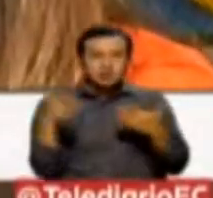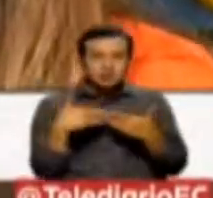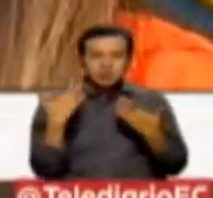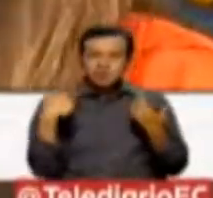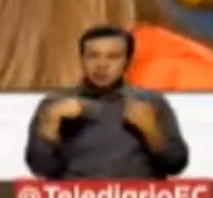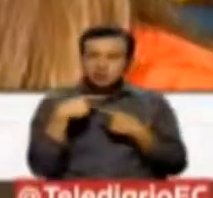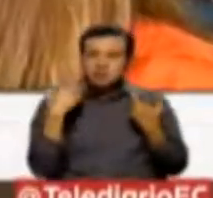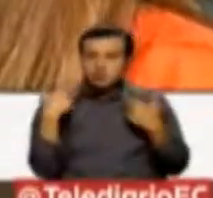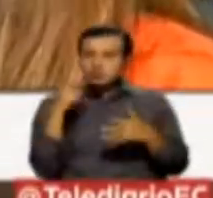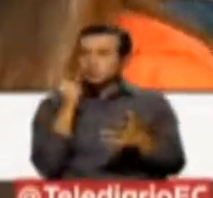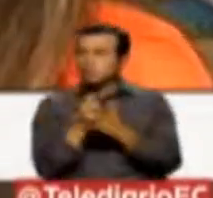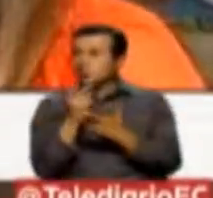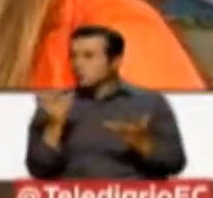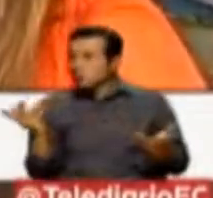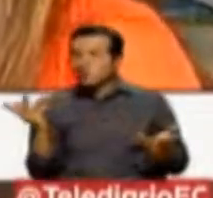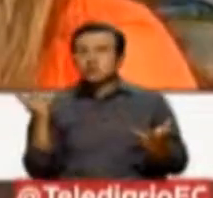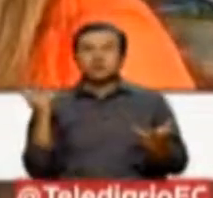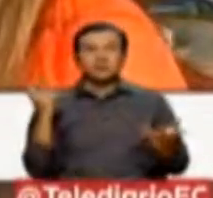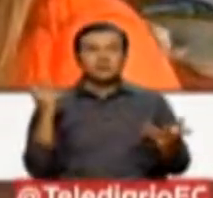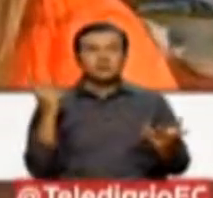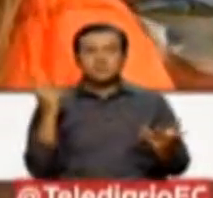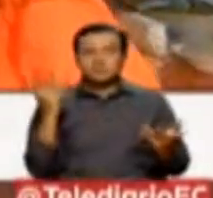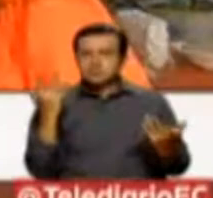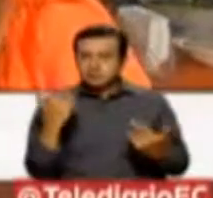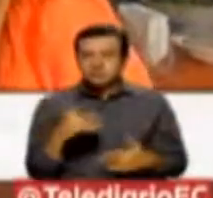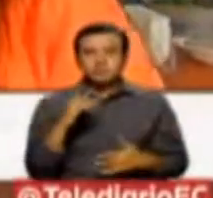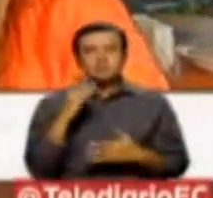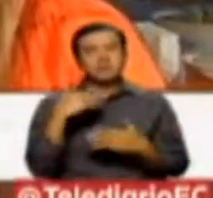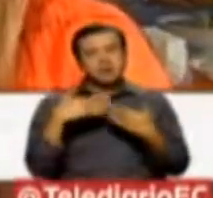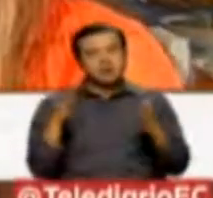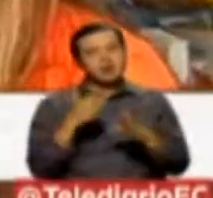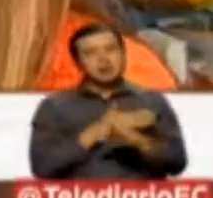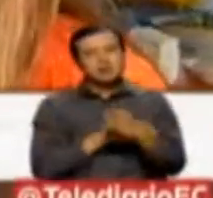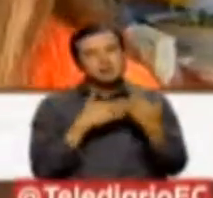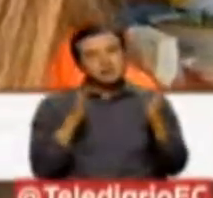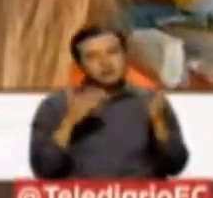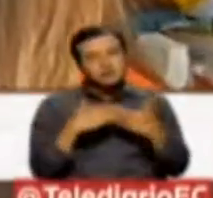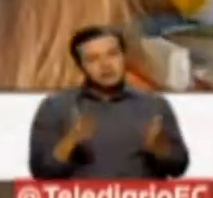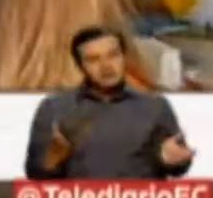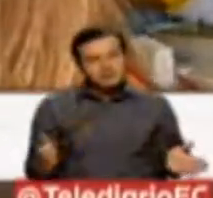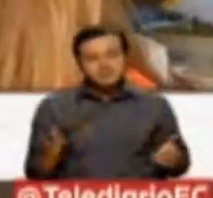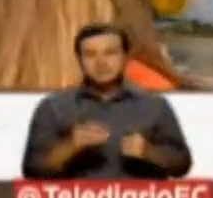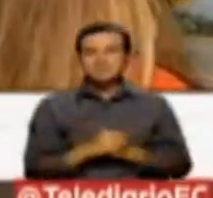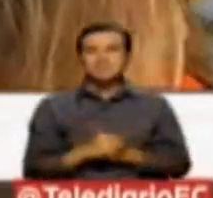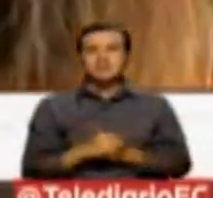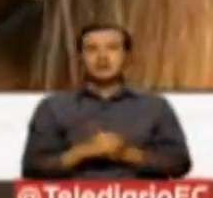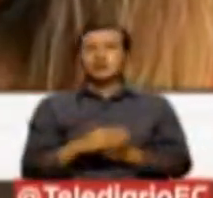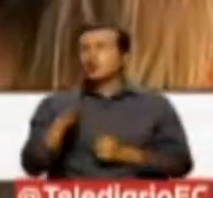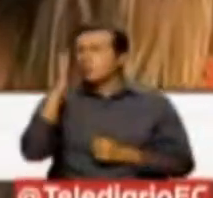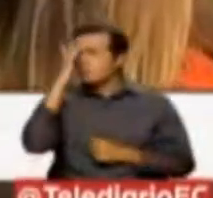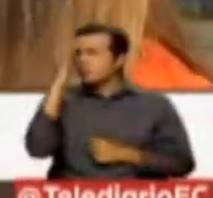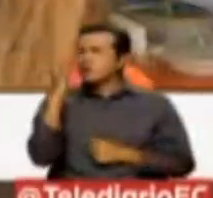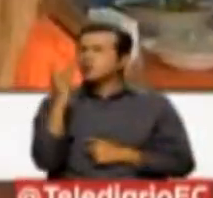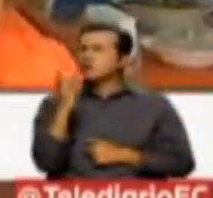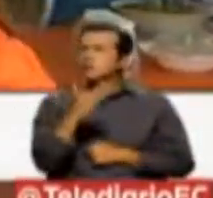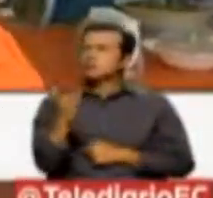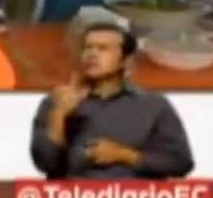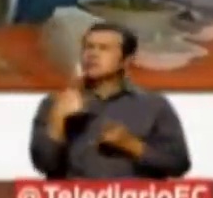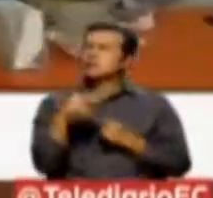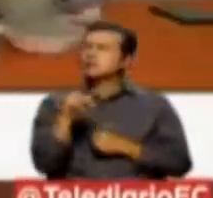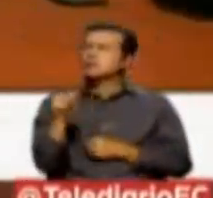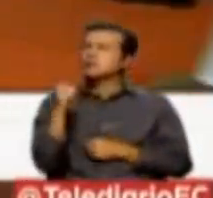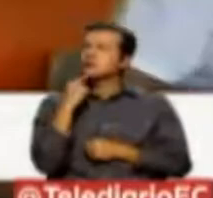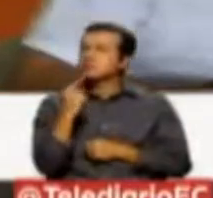di una vuelta, fui a comprar algo, fui a hacer, dice, abra más temprano. Sí. ¿Qué es lo que la caracteriza a usted y a su negocio?